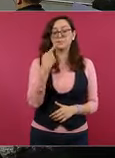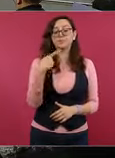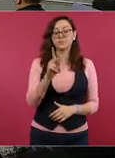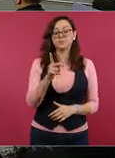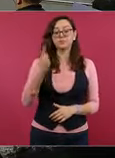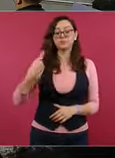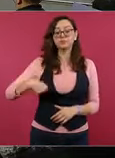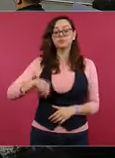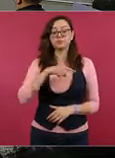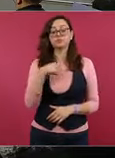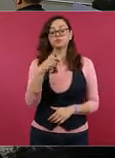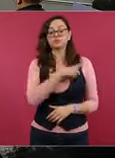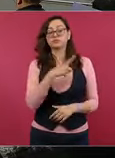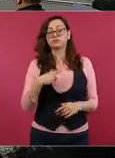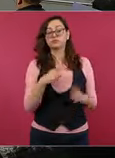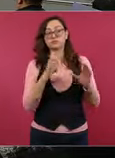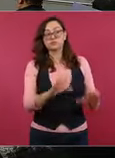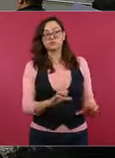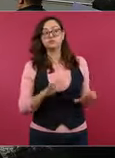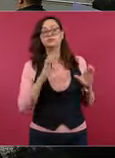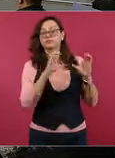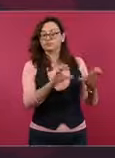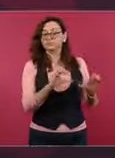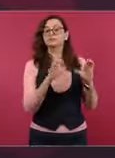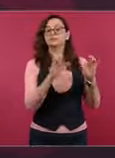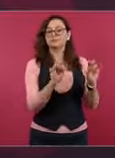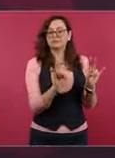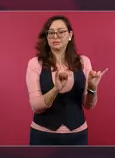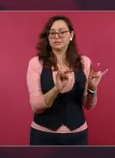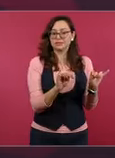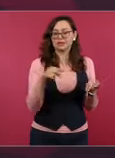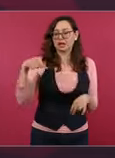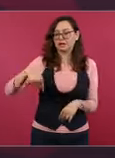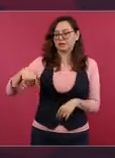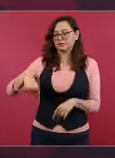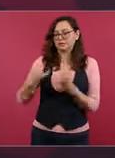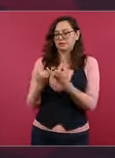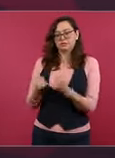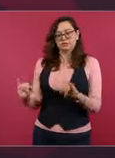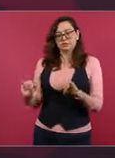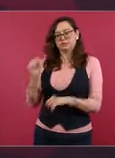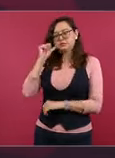Necesitamos la integración económica. Es conveniente para